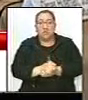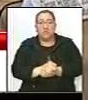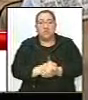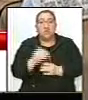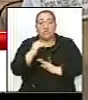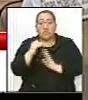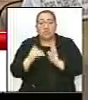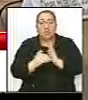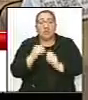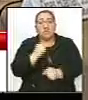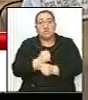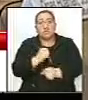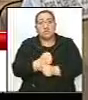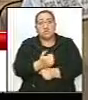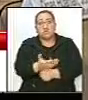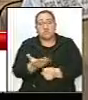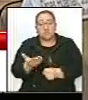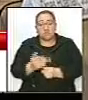baja productividad.